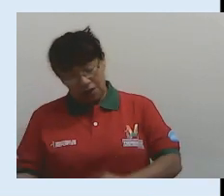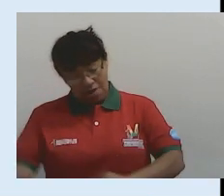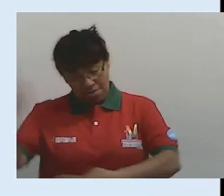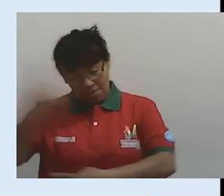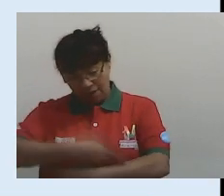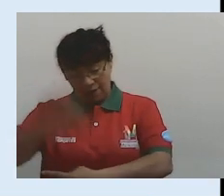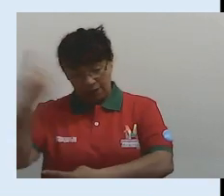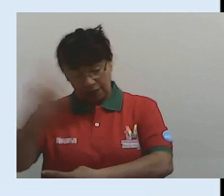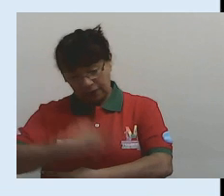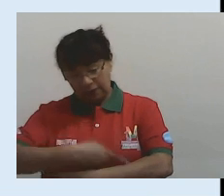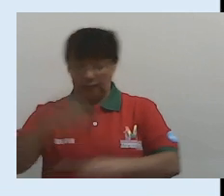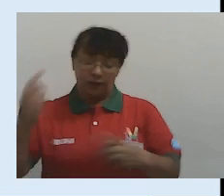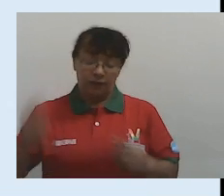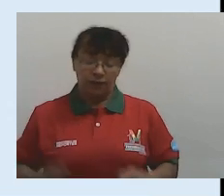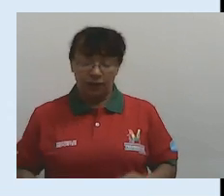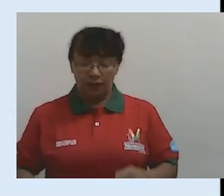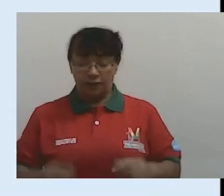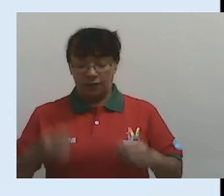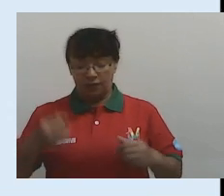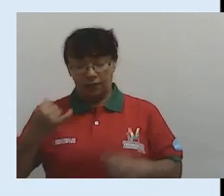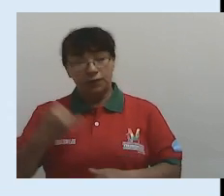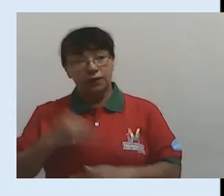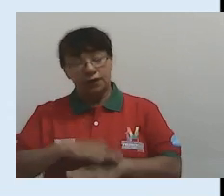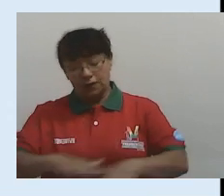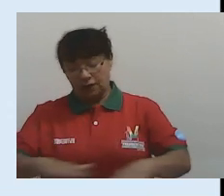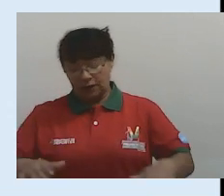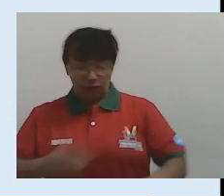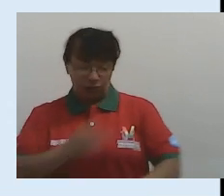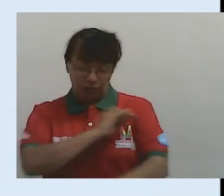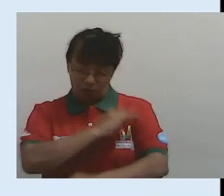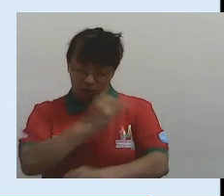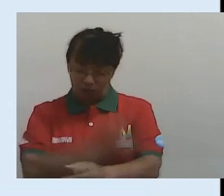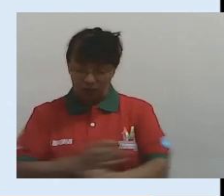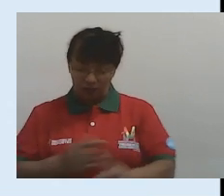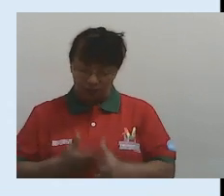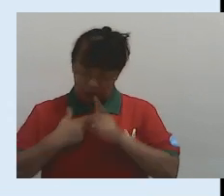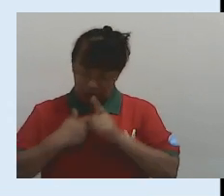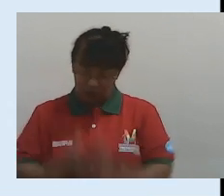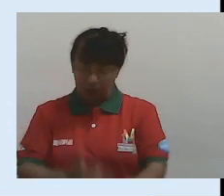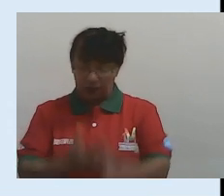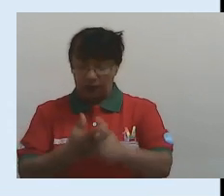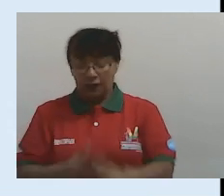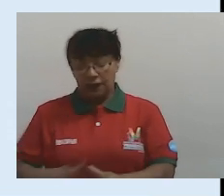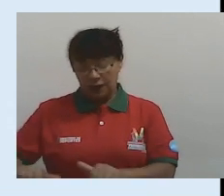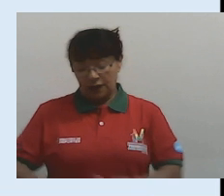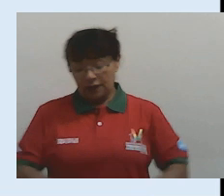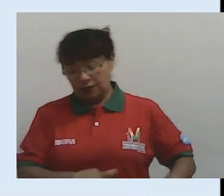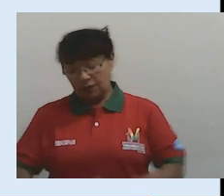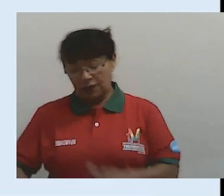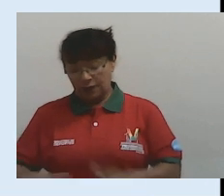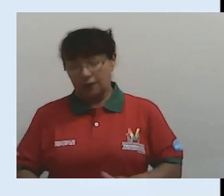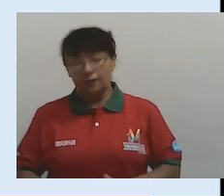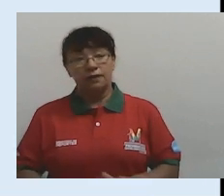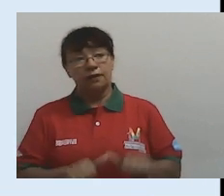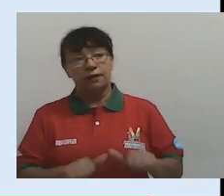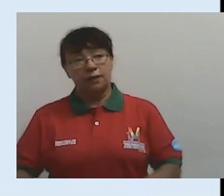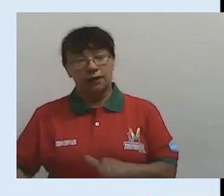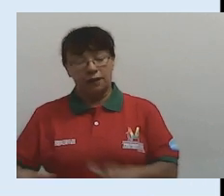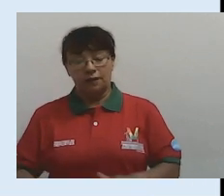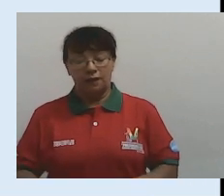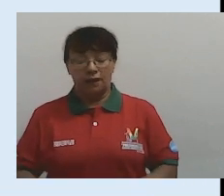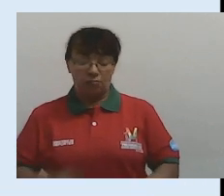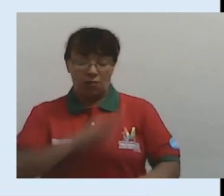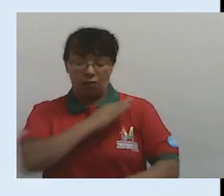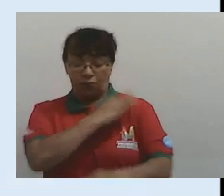ese sistema de rotación es para que ellos estén tranquilos de la actividad que tienen, estén más